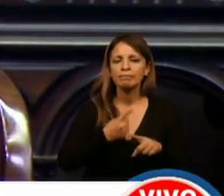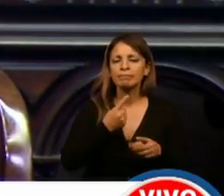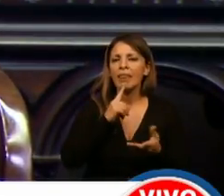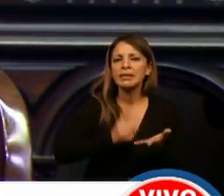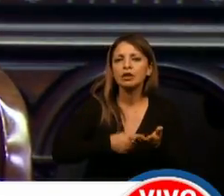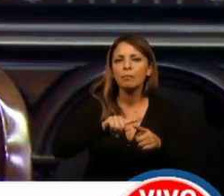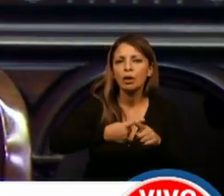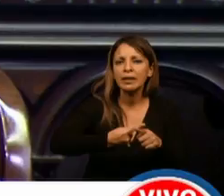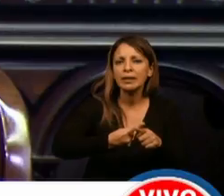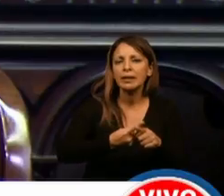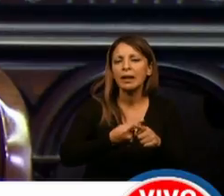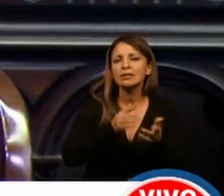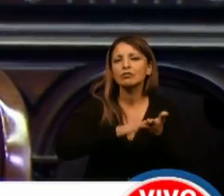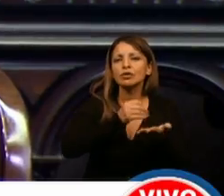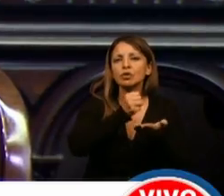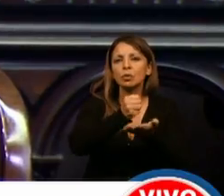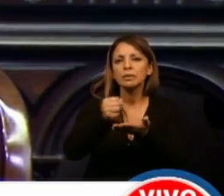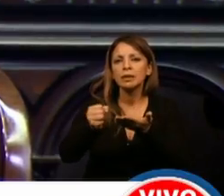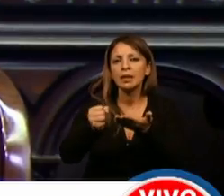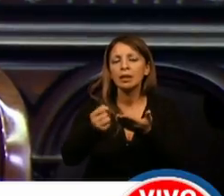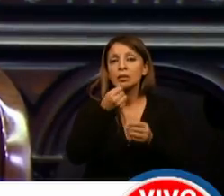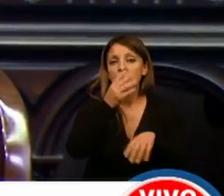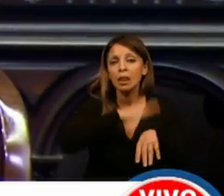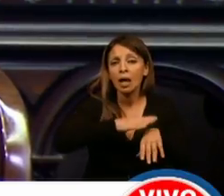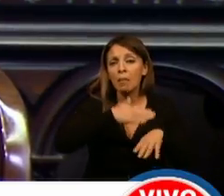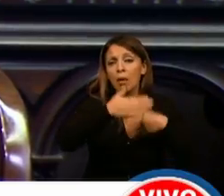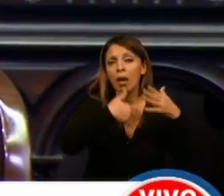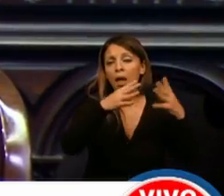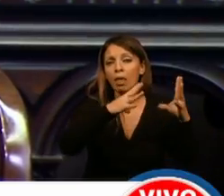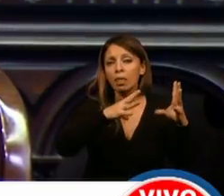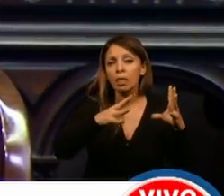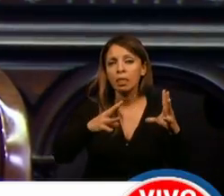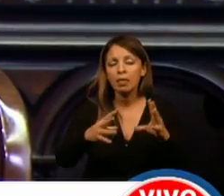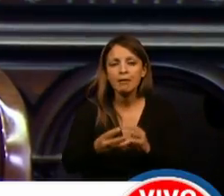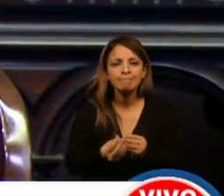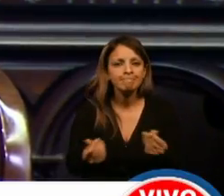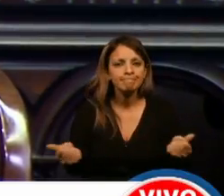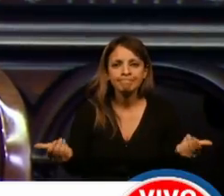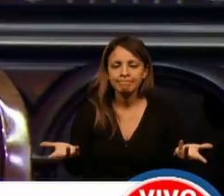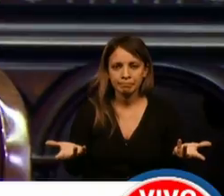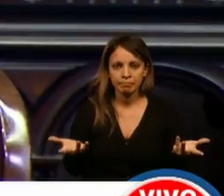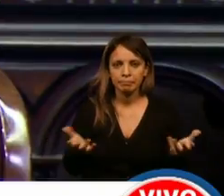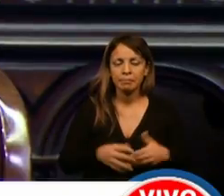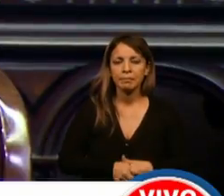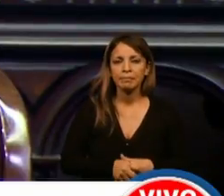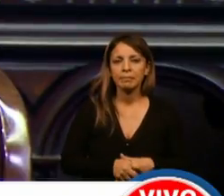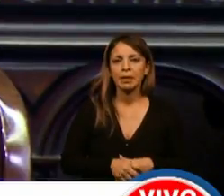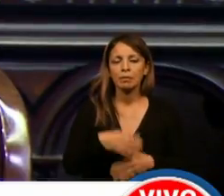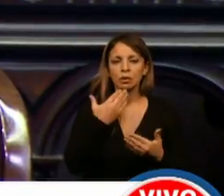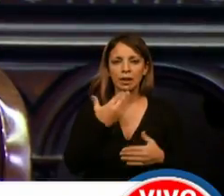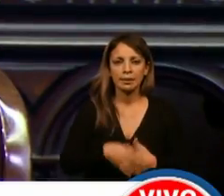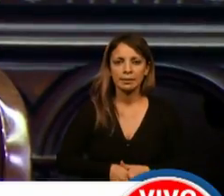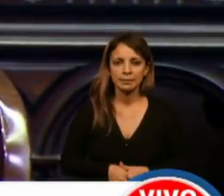subsidio que al cabo del tiempo genera la falta de provisión de ese servicio muchas